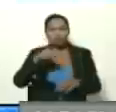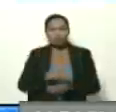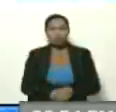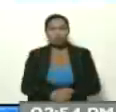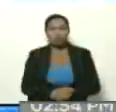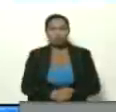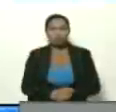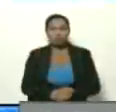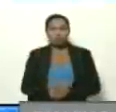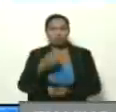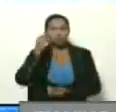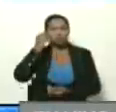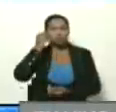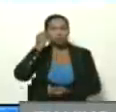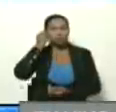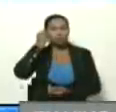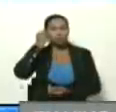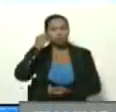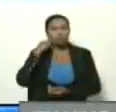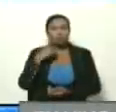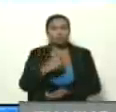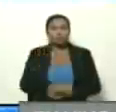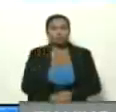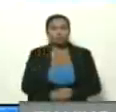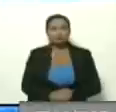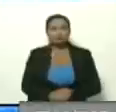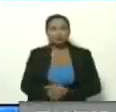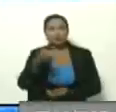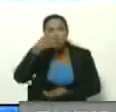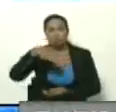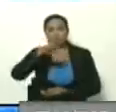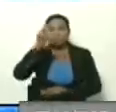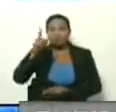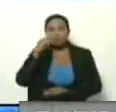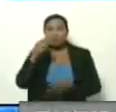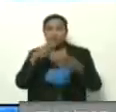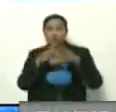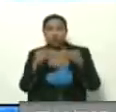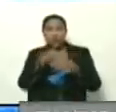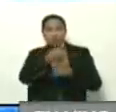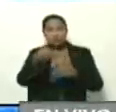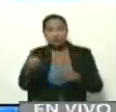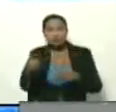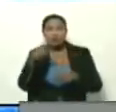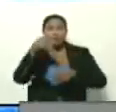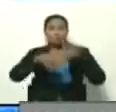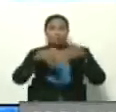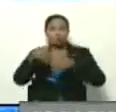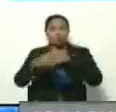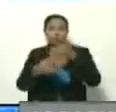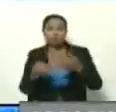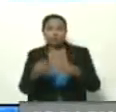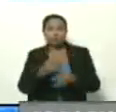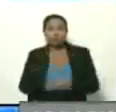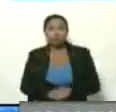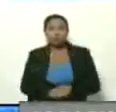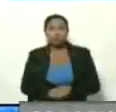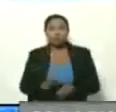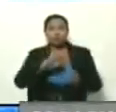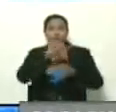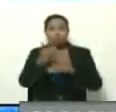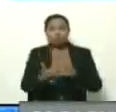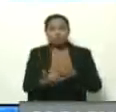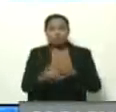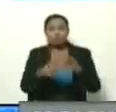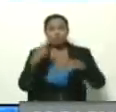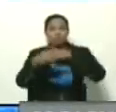y enaltecer la esperanza del pueblo venezolano y de todos quienes votaron por un proyecto